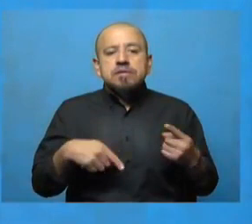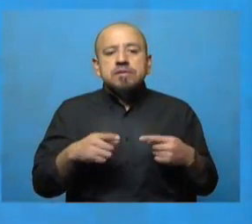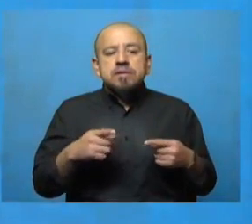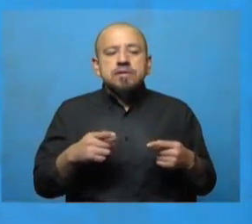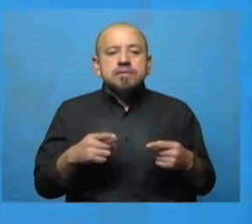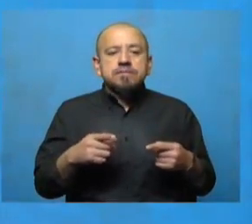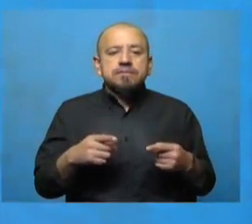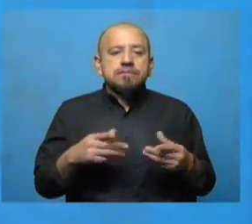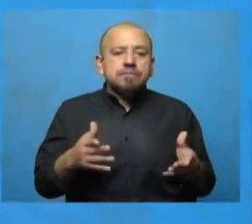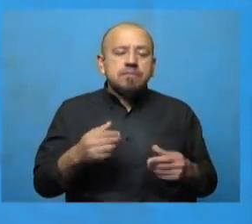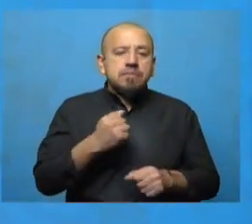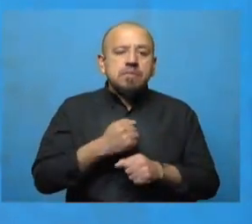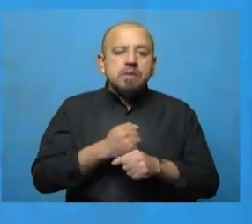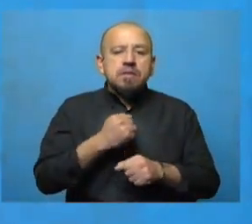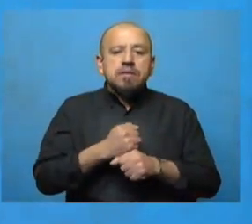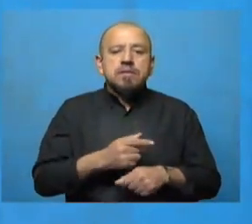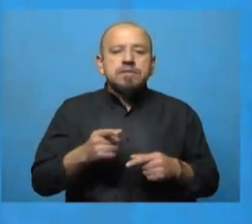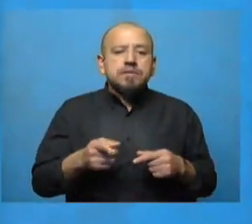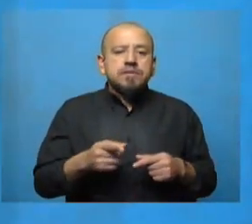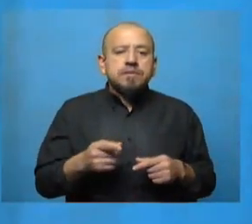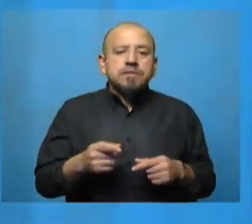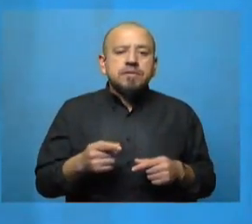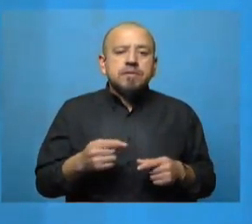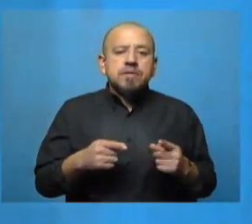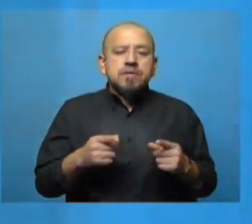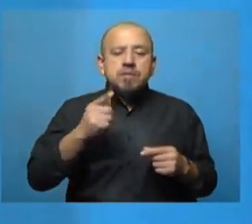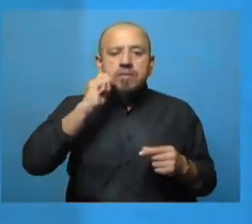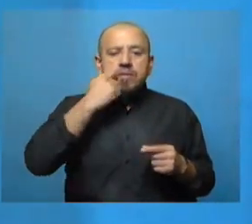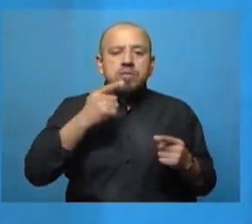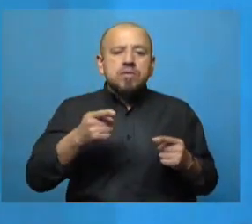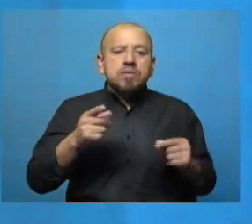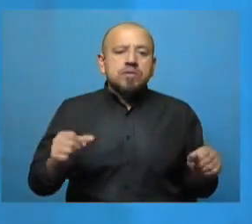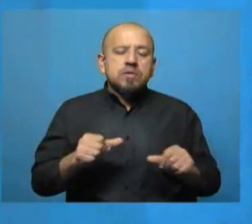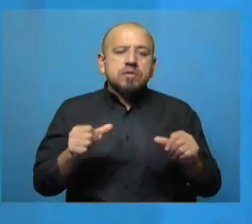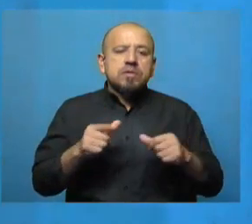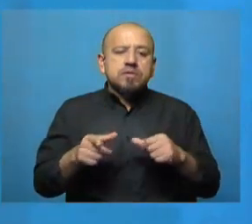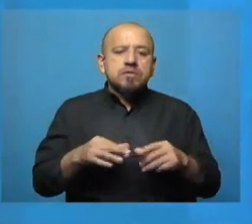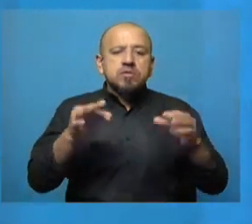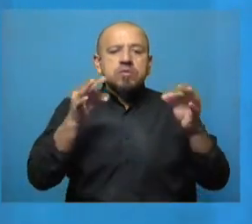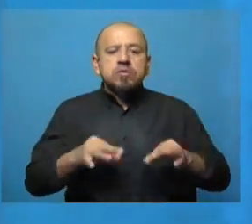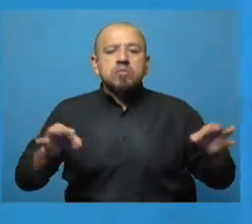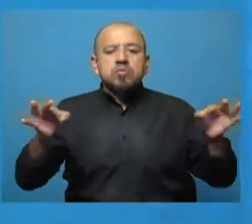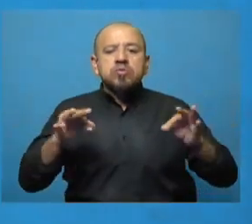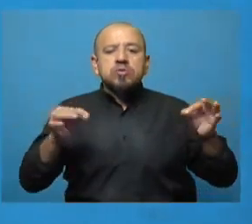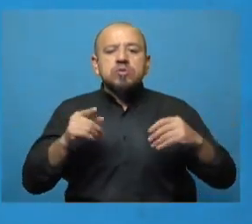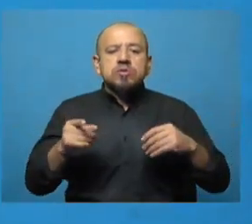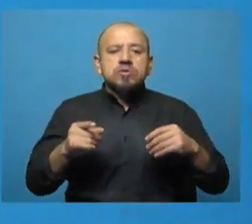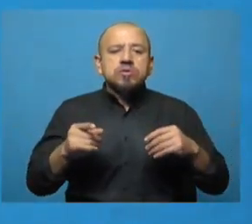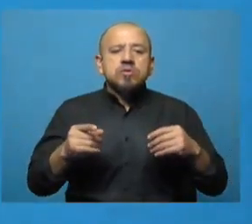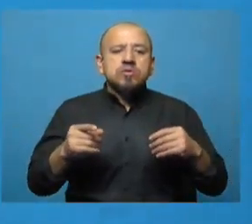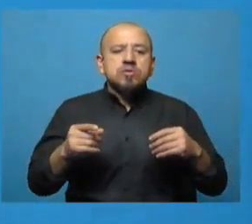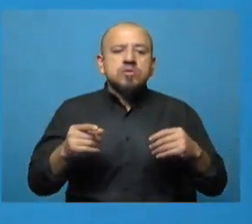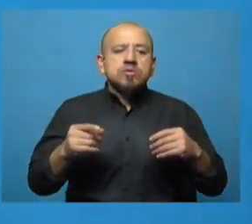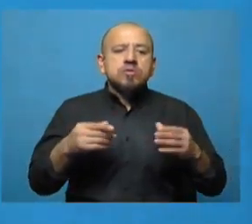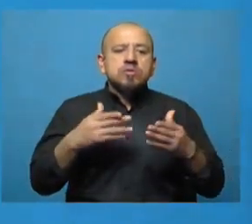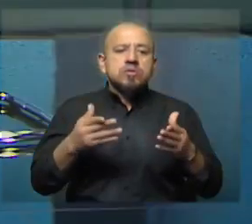bonete como trabajo no creo que no me gusta hacer la música que yo compongo y como